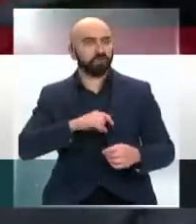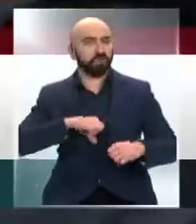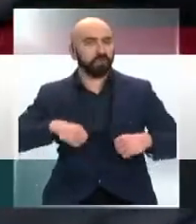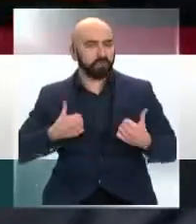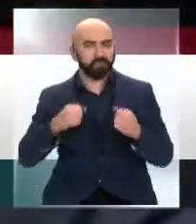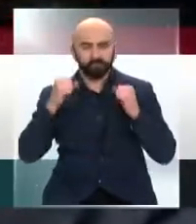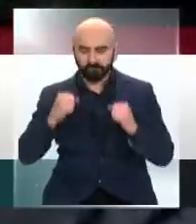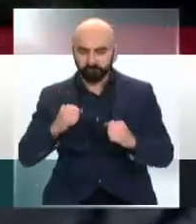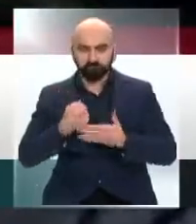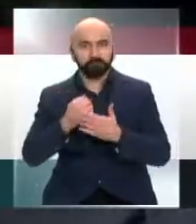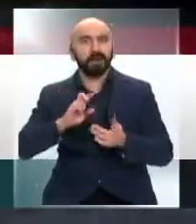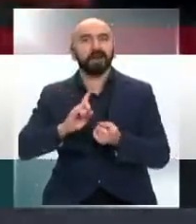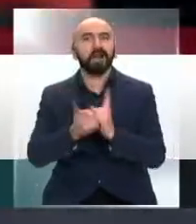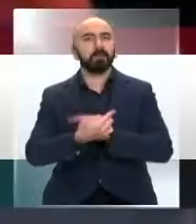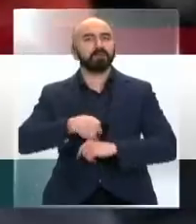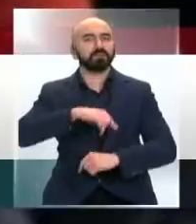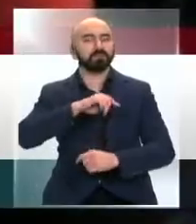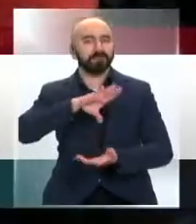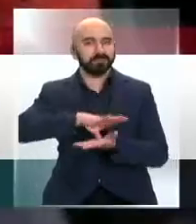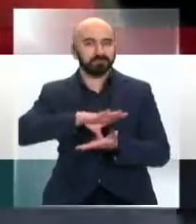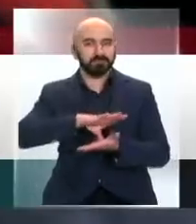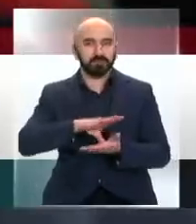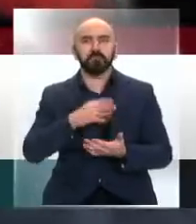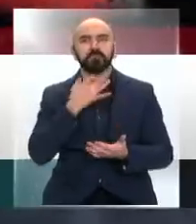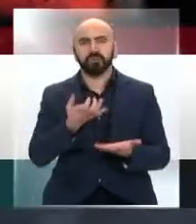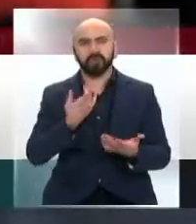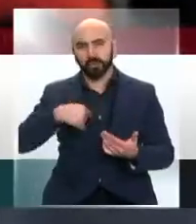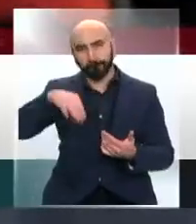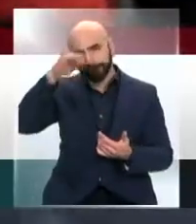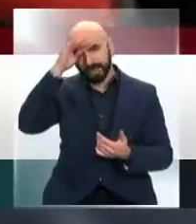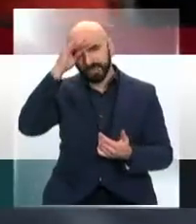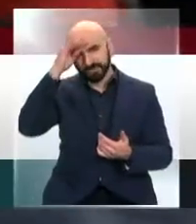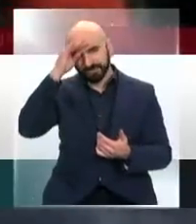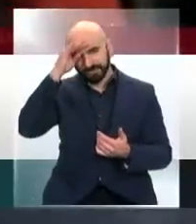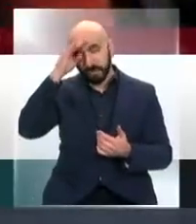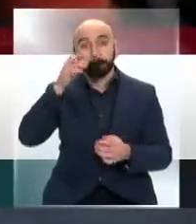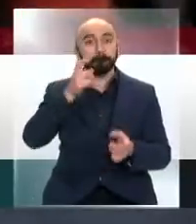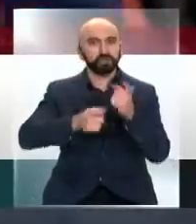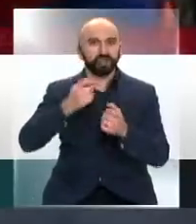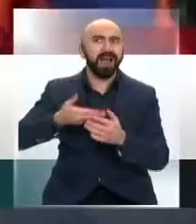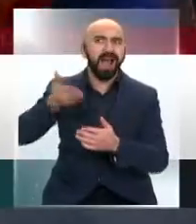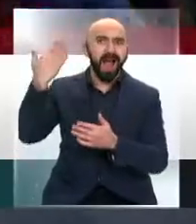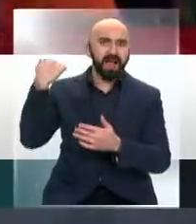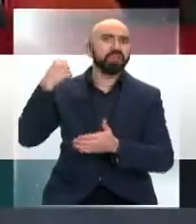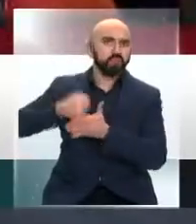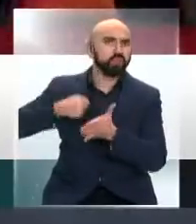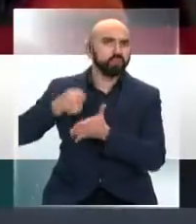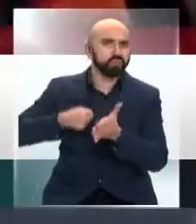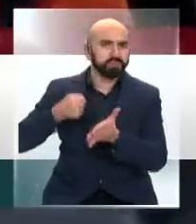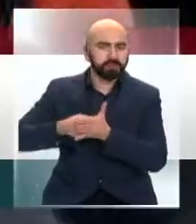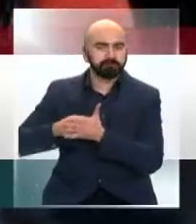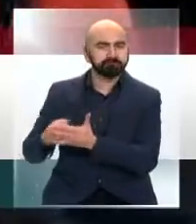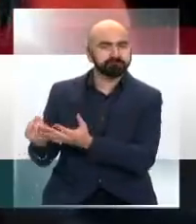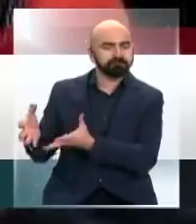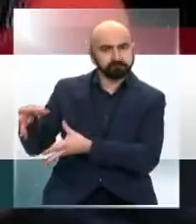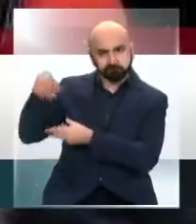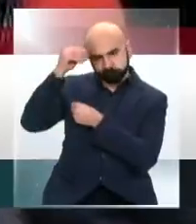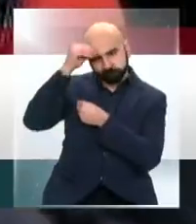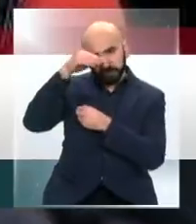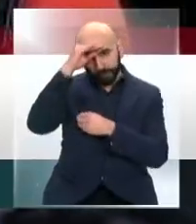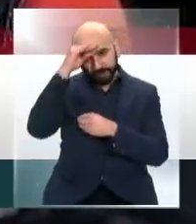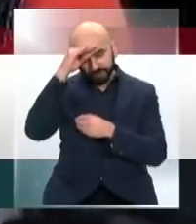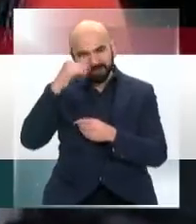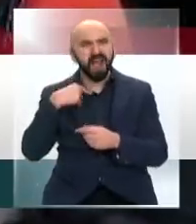Porque también bebemos de la experiencia de quienes lucharon antes que nosotros. Aprendemos de sus errores y de